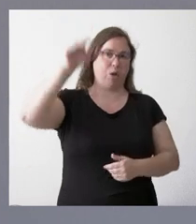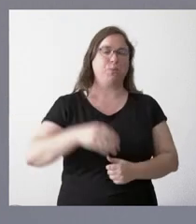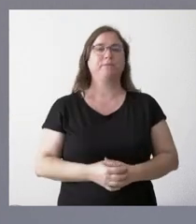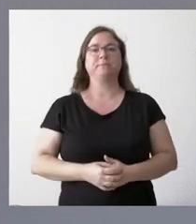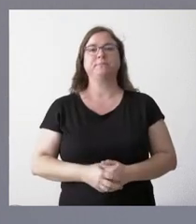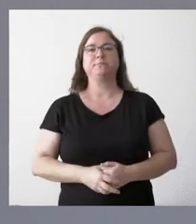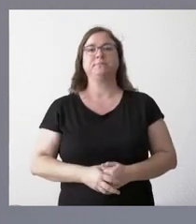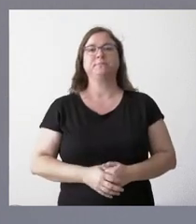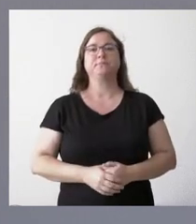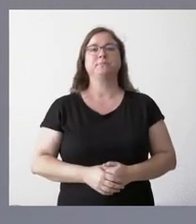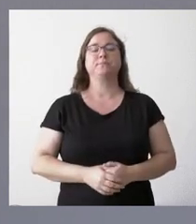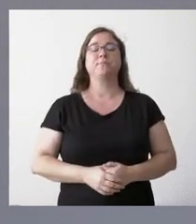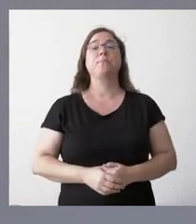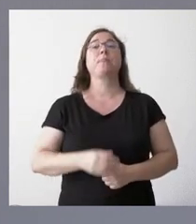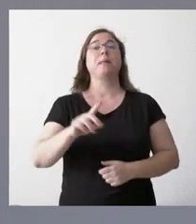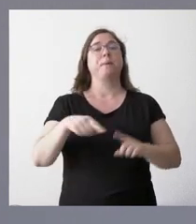otra parte,